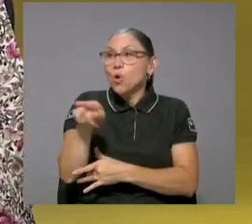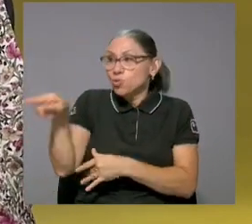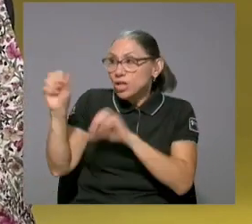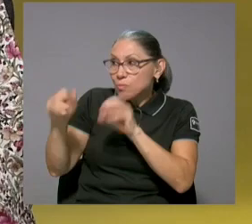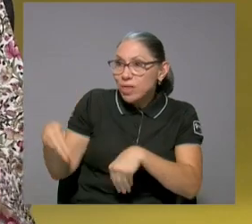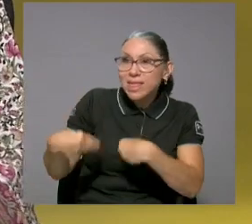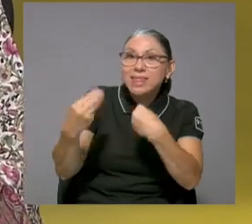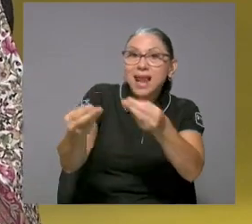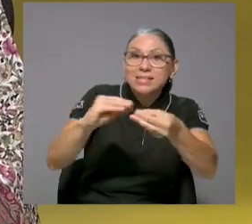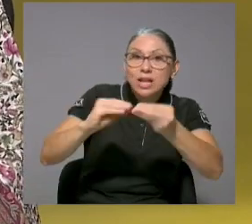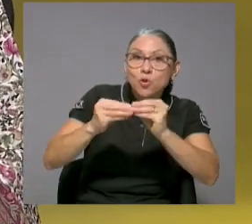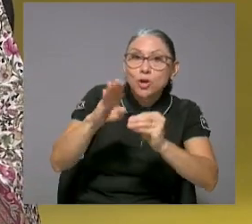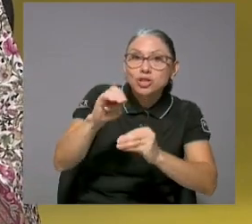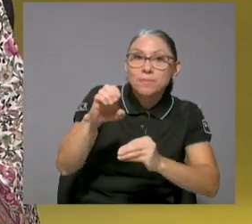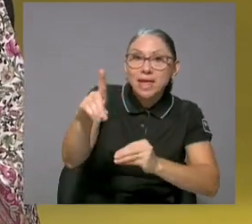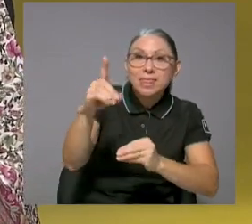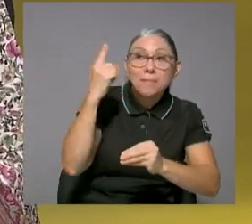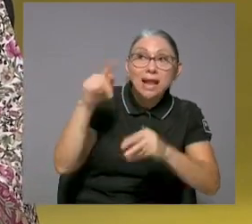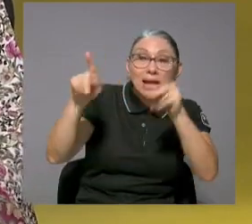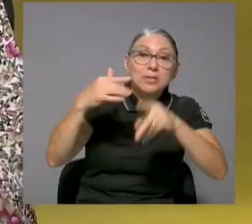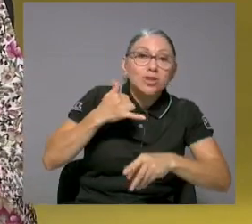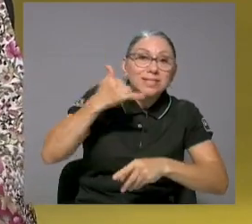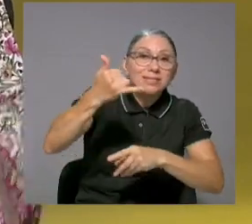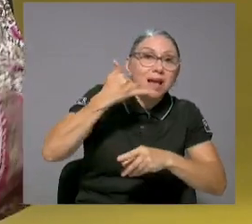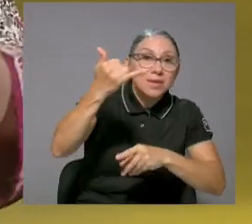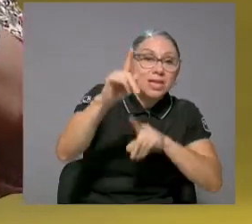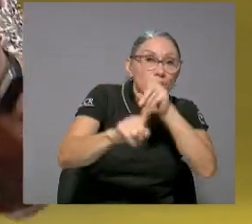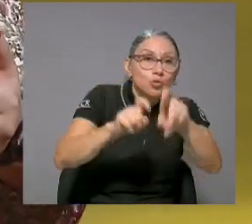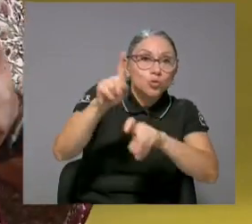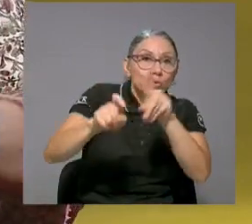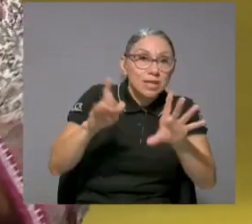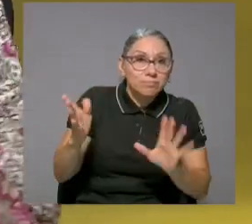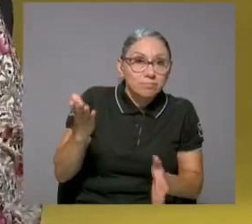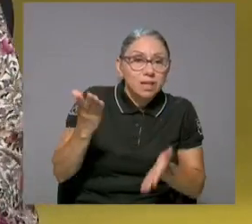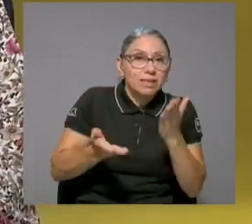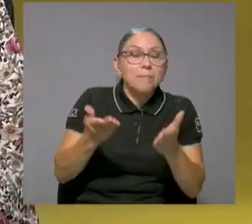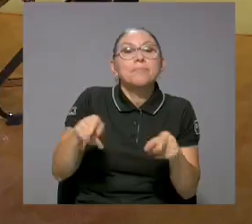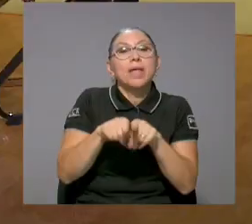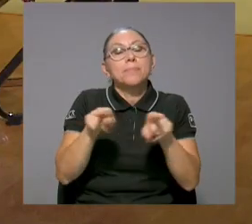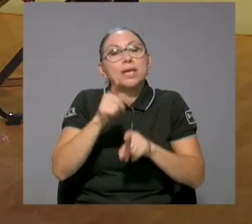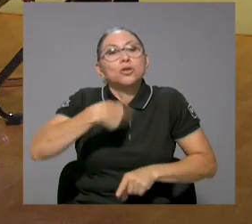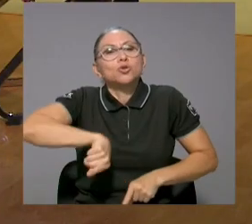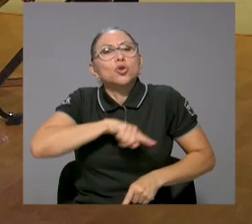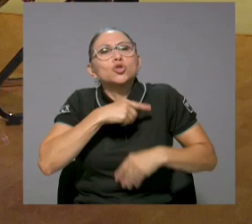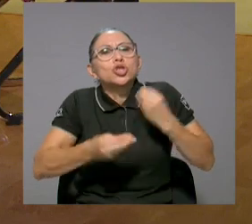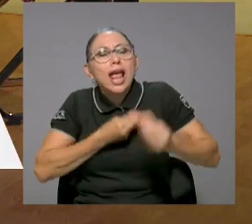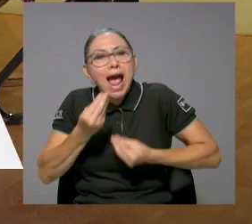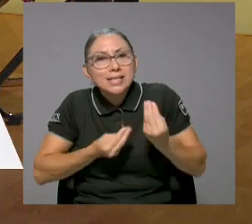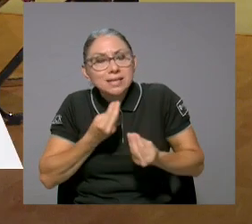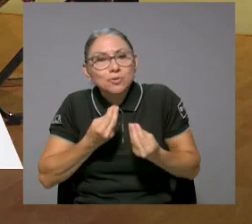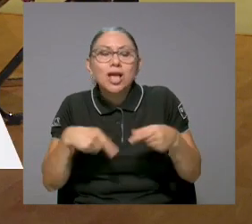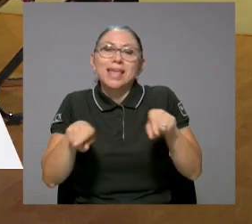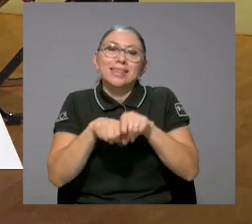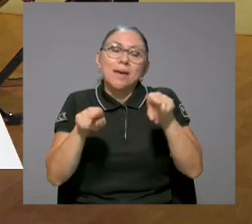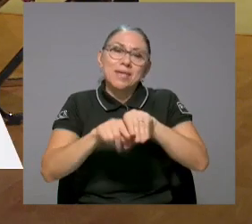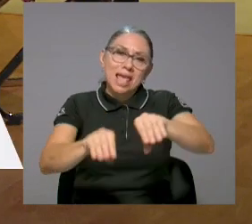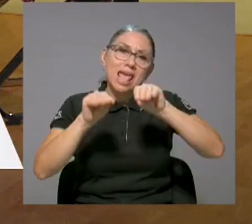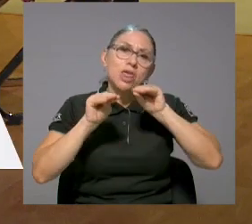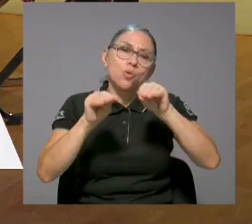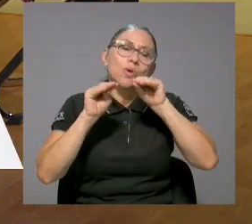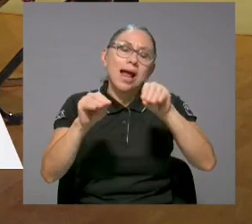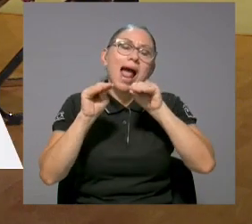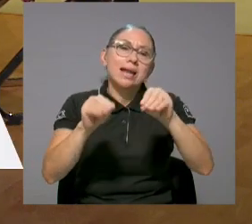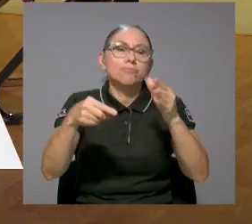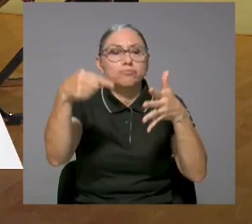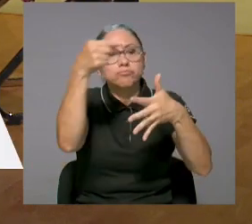llame y consulte, porque algunos medicamentos tienen gluten y no los deberían tomar. Pues otra de las cosas que hacemos es educar también en medidas de prevención de enfermedades,